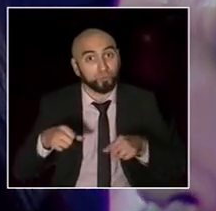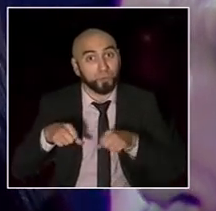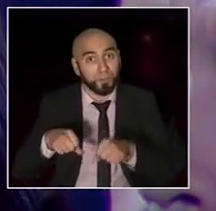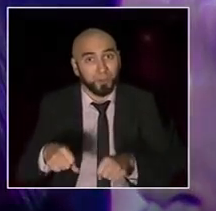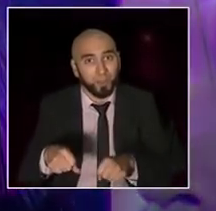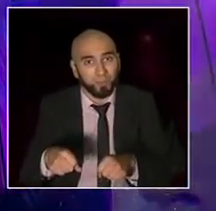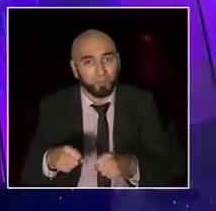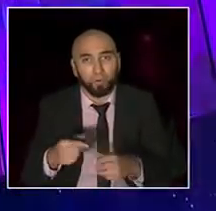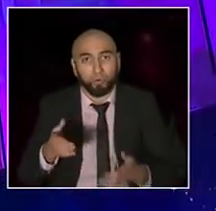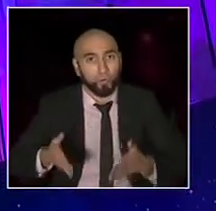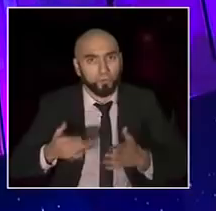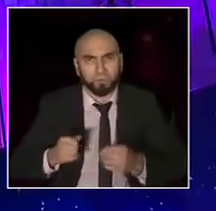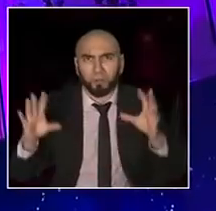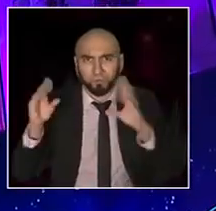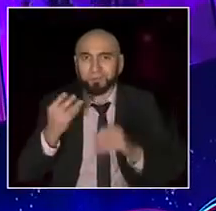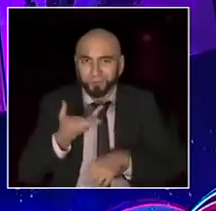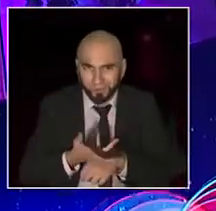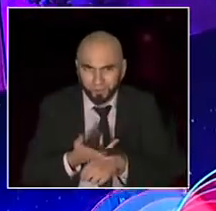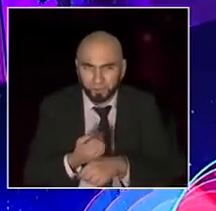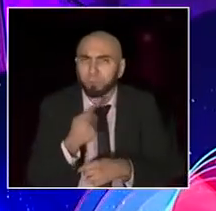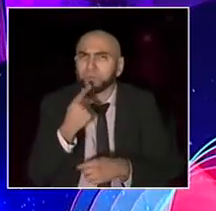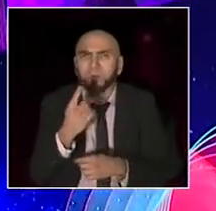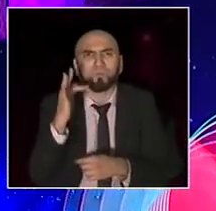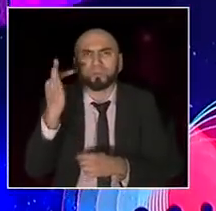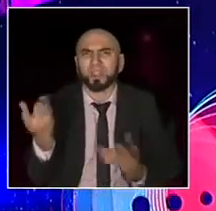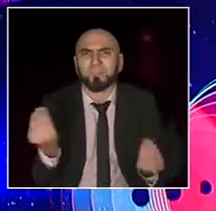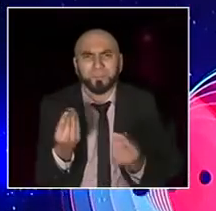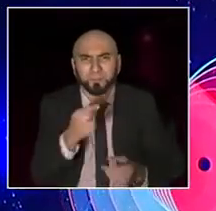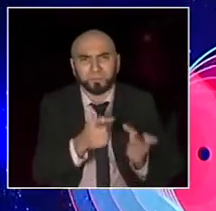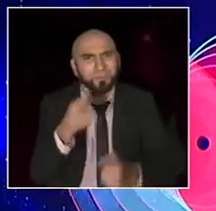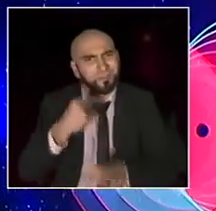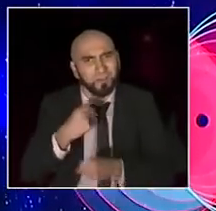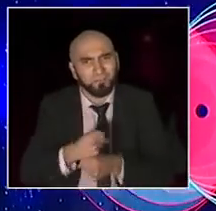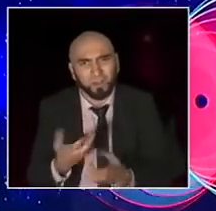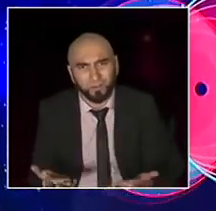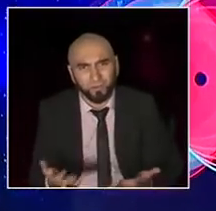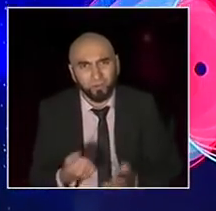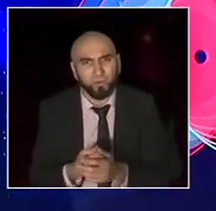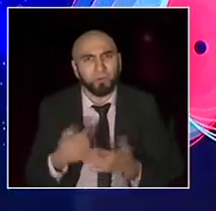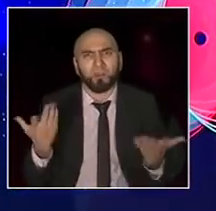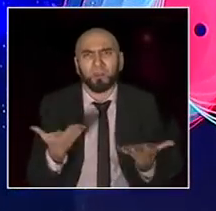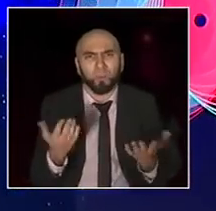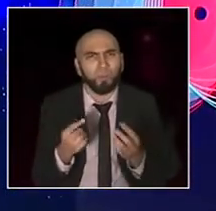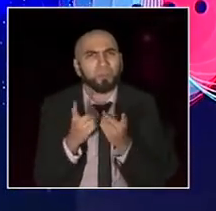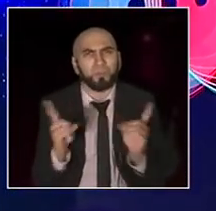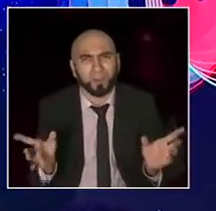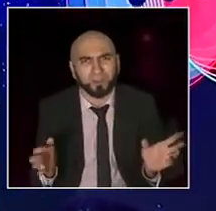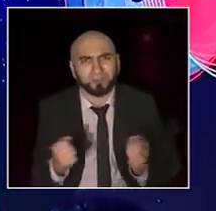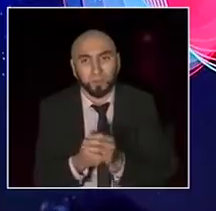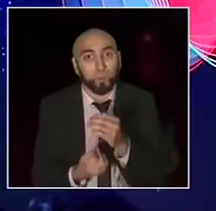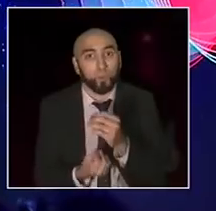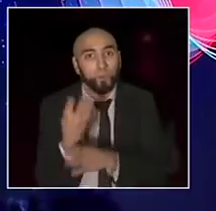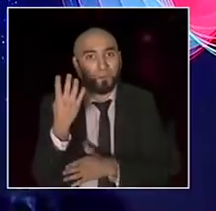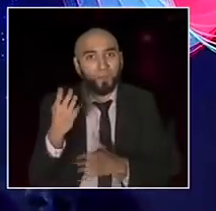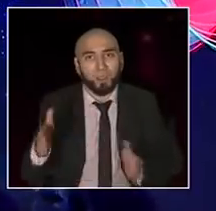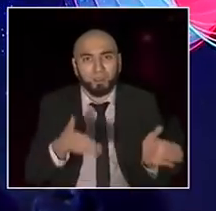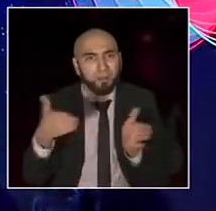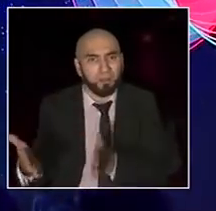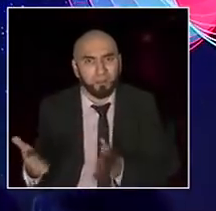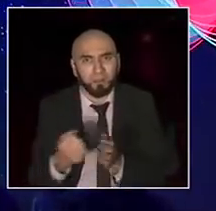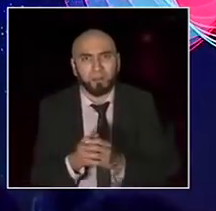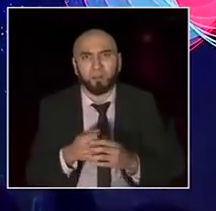robots en las noches. ¿Qué pasará con los empleos? ¿Qué transformación debería tener la democracia en estas nuevas condiciones, en nuestras nuevas